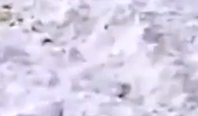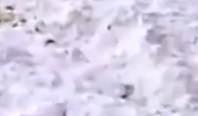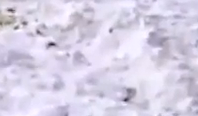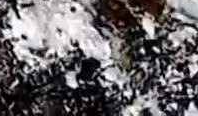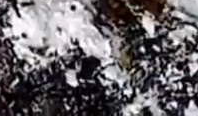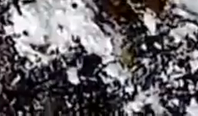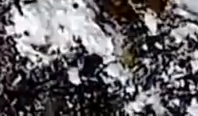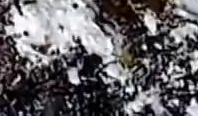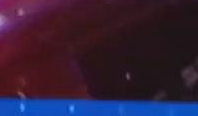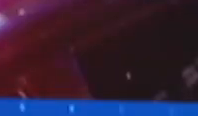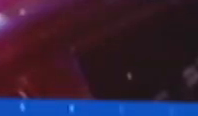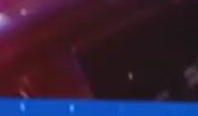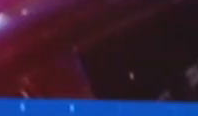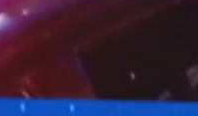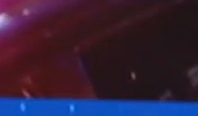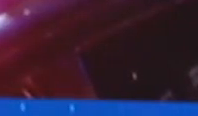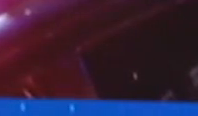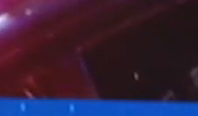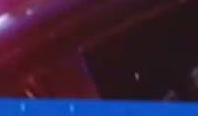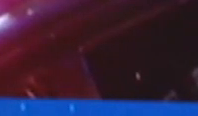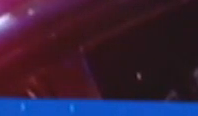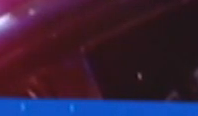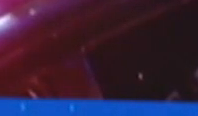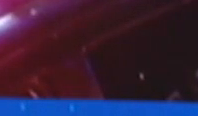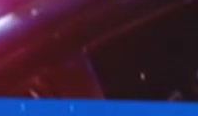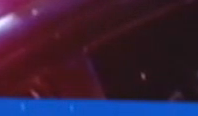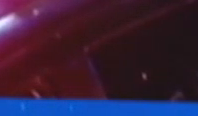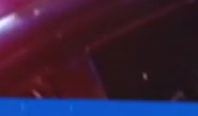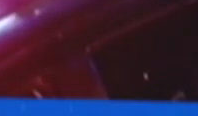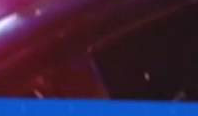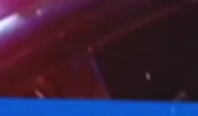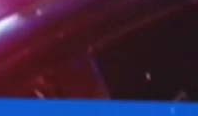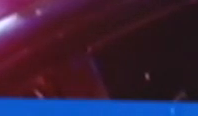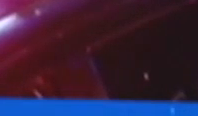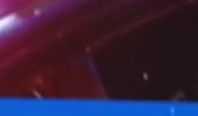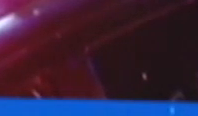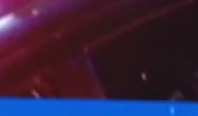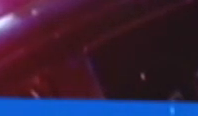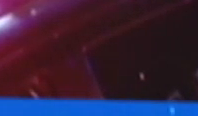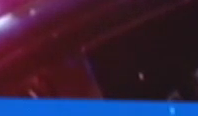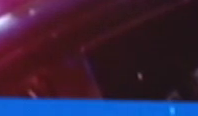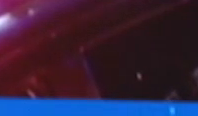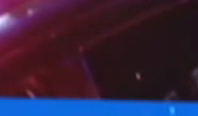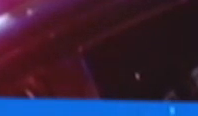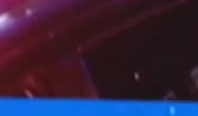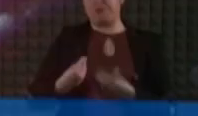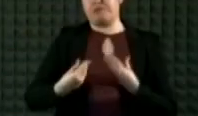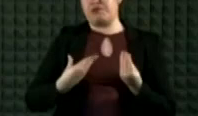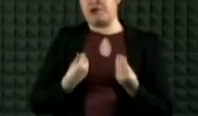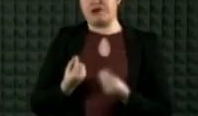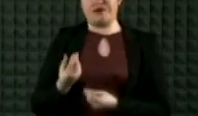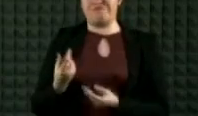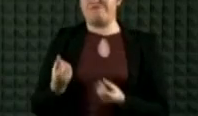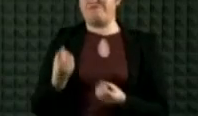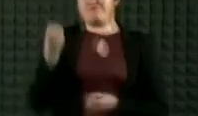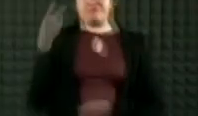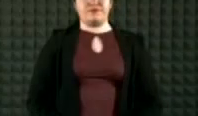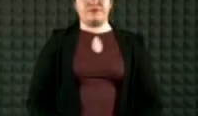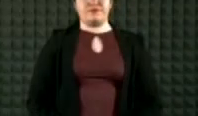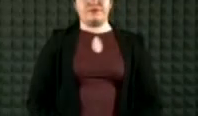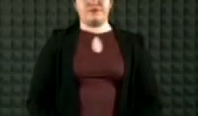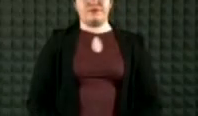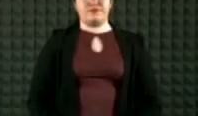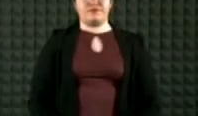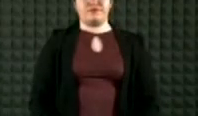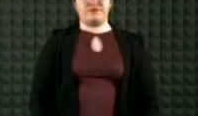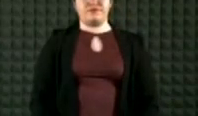delincuentes. Mientras que aquí en la Ciudad de México, la Secretaría de Seguridad Ciudadana dio a conocer que disminuyeron los delitos de alto impacto